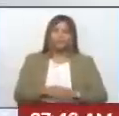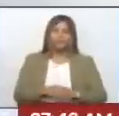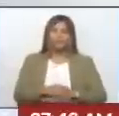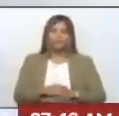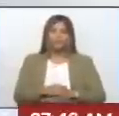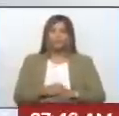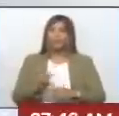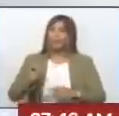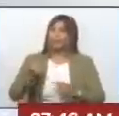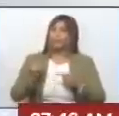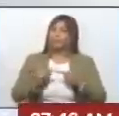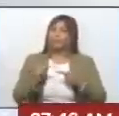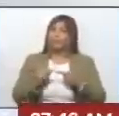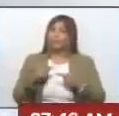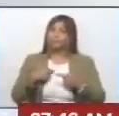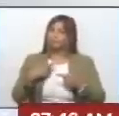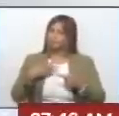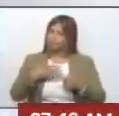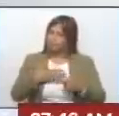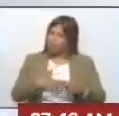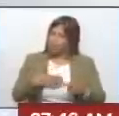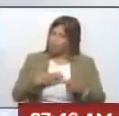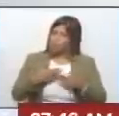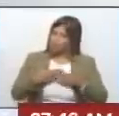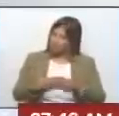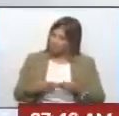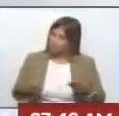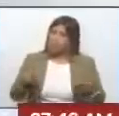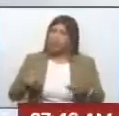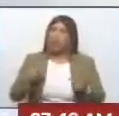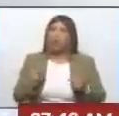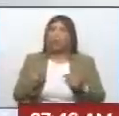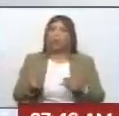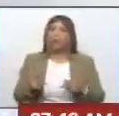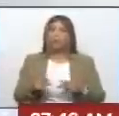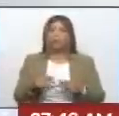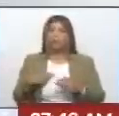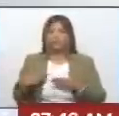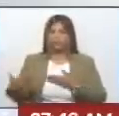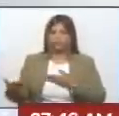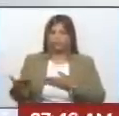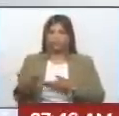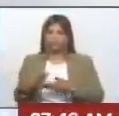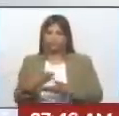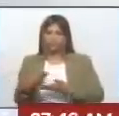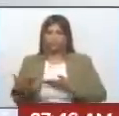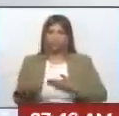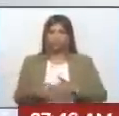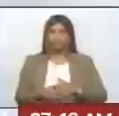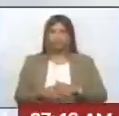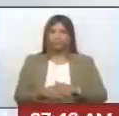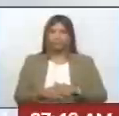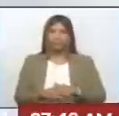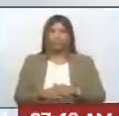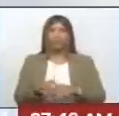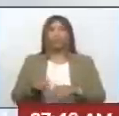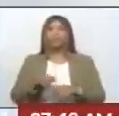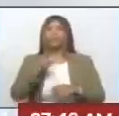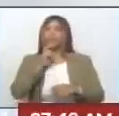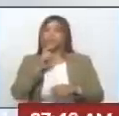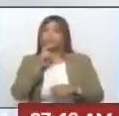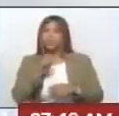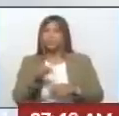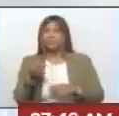primer lugar, es muy grata porque quizás es la oportunidad de ser recíprocos en momentos muy difíciles